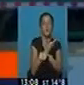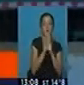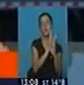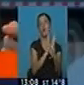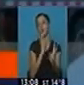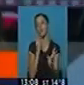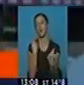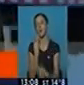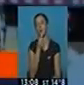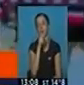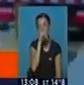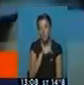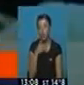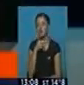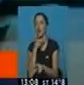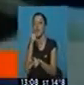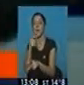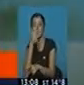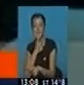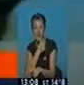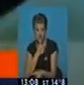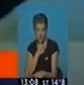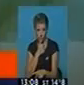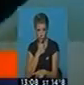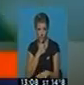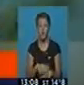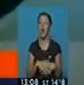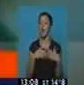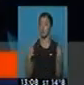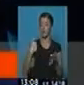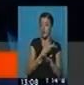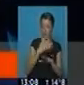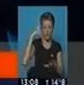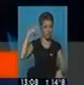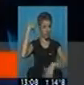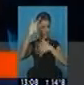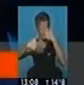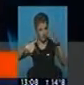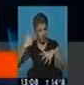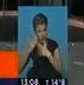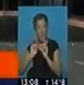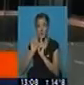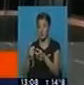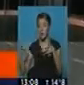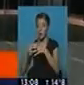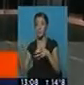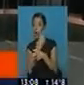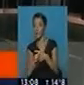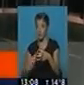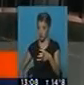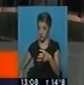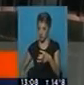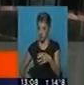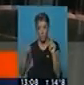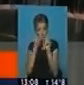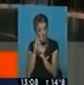pollo, conseguir medicamentos, todo eso. Entonces, por un lado, eso desorganiza mucho la sociedad y también la oposición misma tiene un problema para actuar en ese